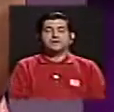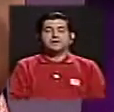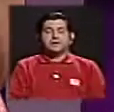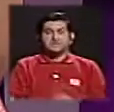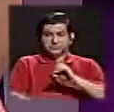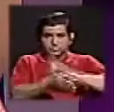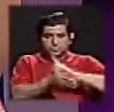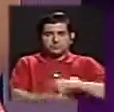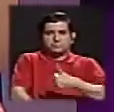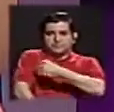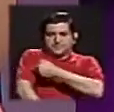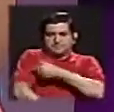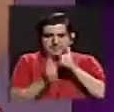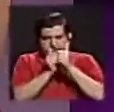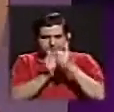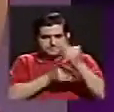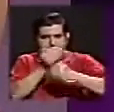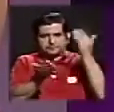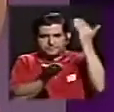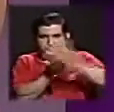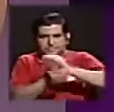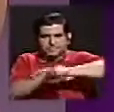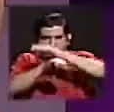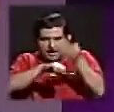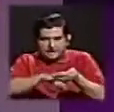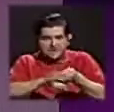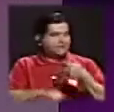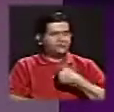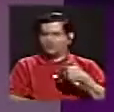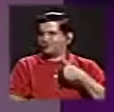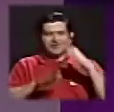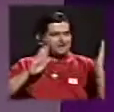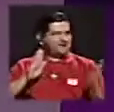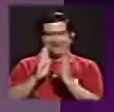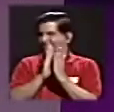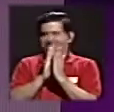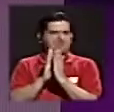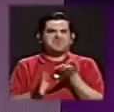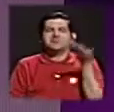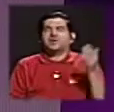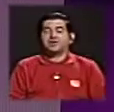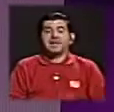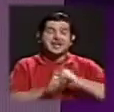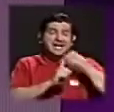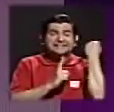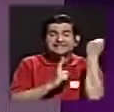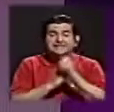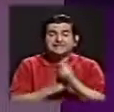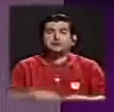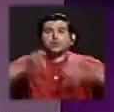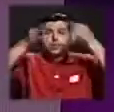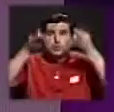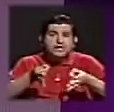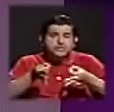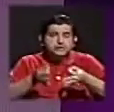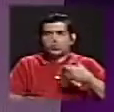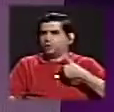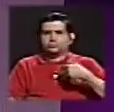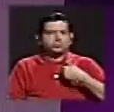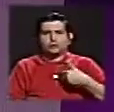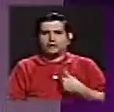la acompañe en la interrupción de un embarazo no tengan que enfrentarse a la posibilidad de un juicio, no tengan